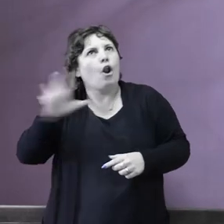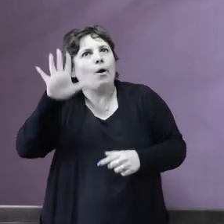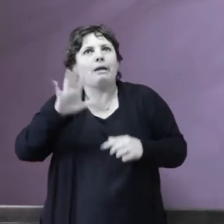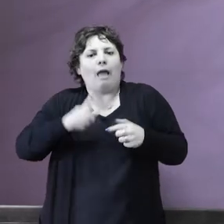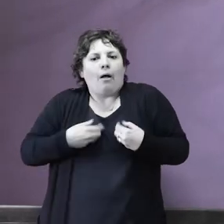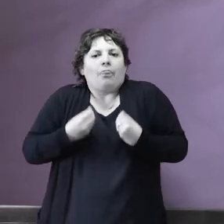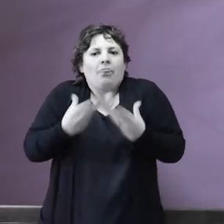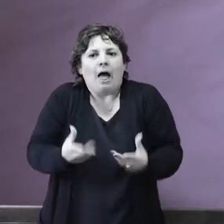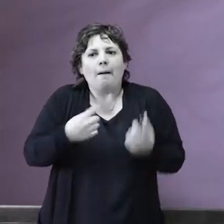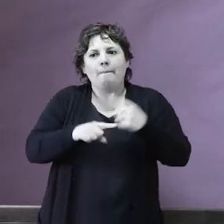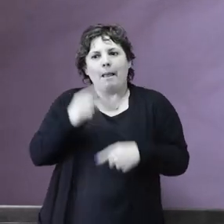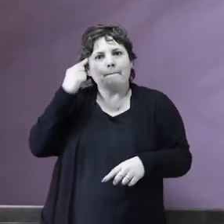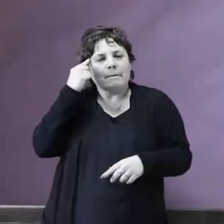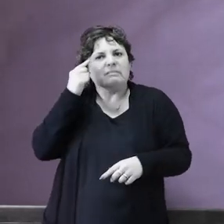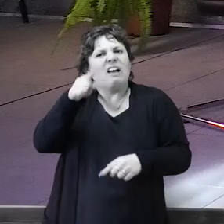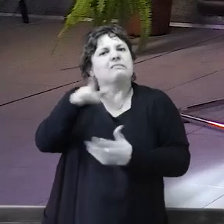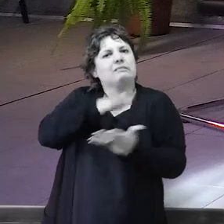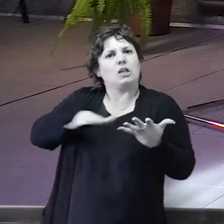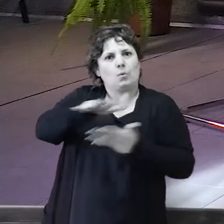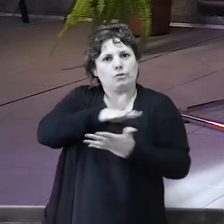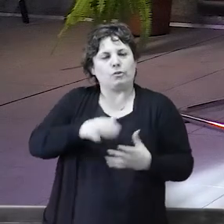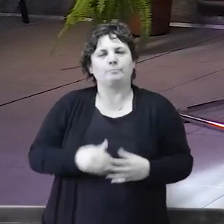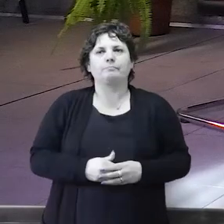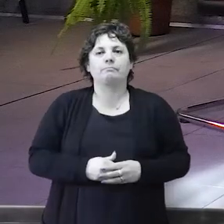para pensar este fenómeno? Y hay